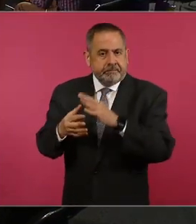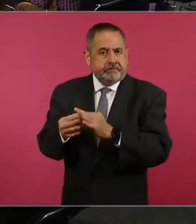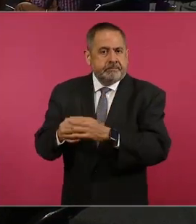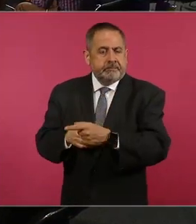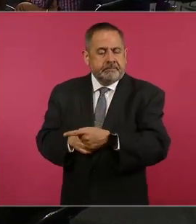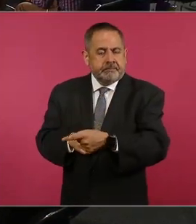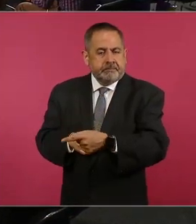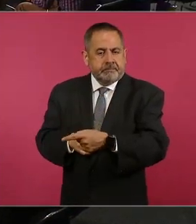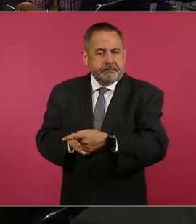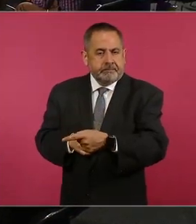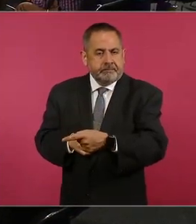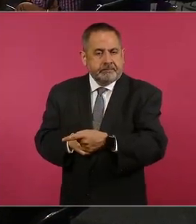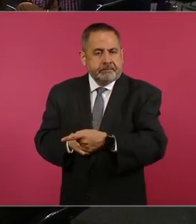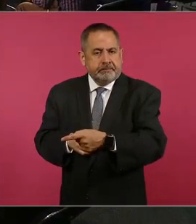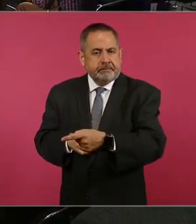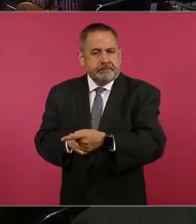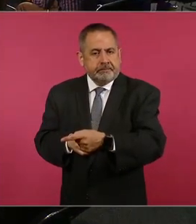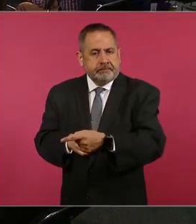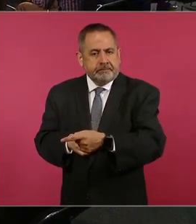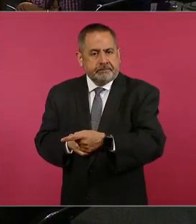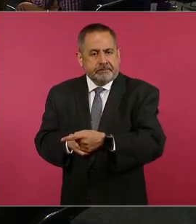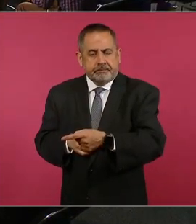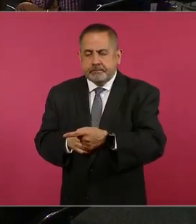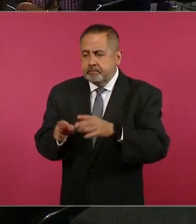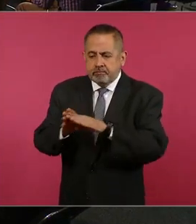con factores externos,